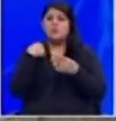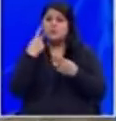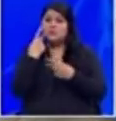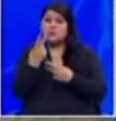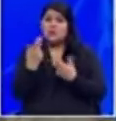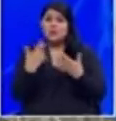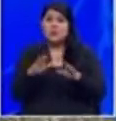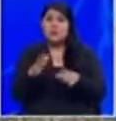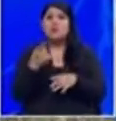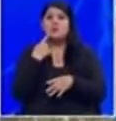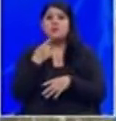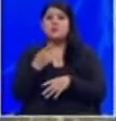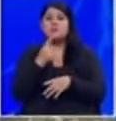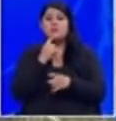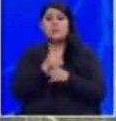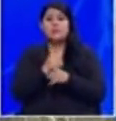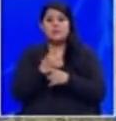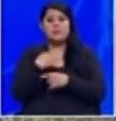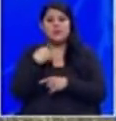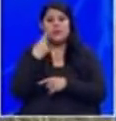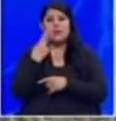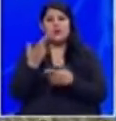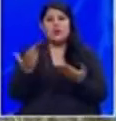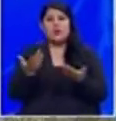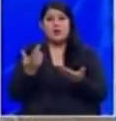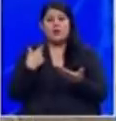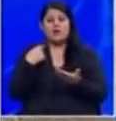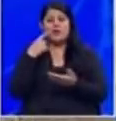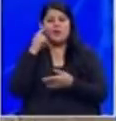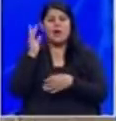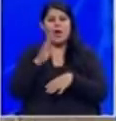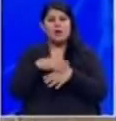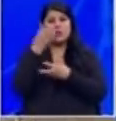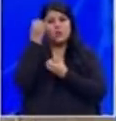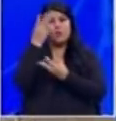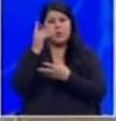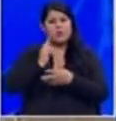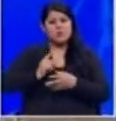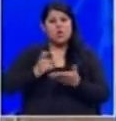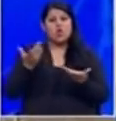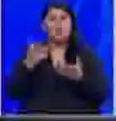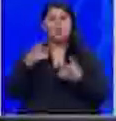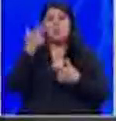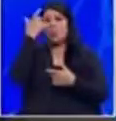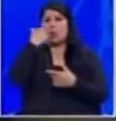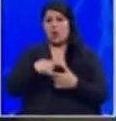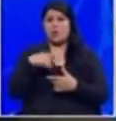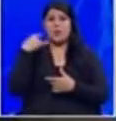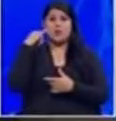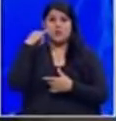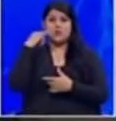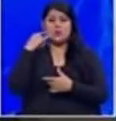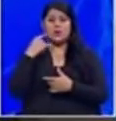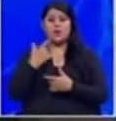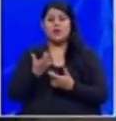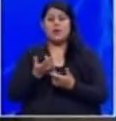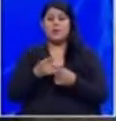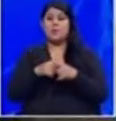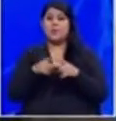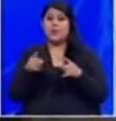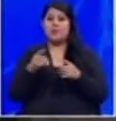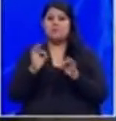canes especializados la fiscal veía castillo que lo investigó el caso informó detalles del hallazgo de los restos casas a mentas